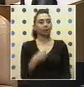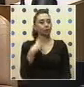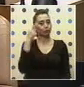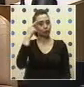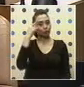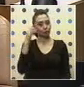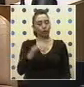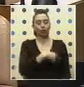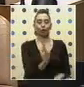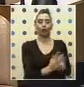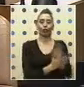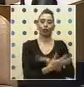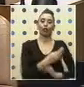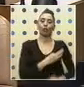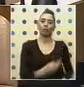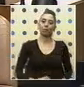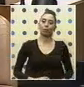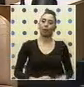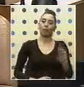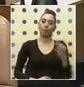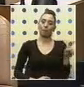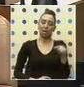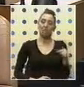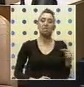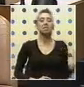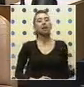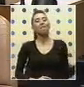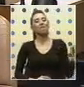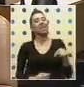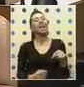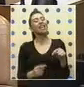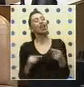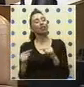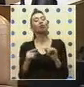socialistas a esta discusión.